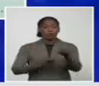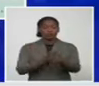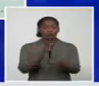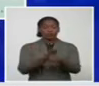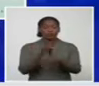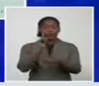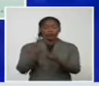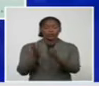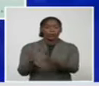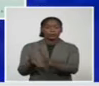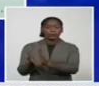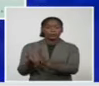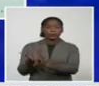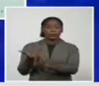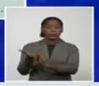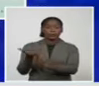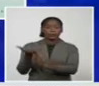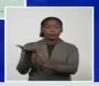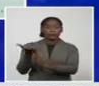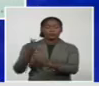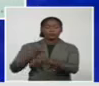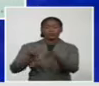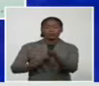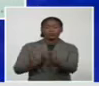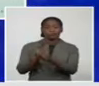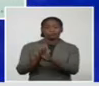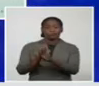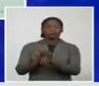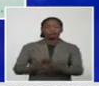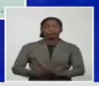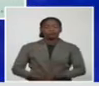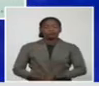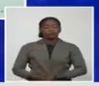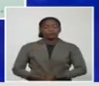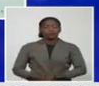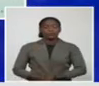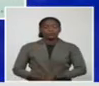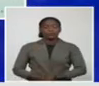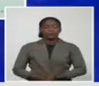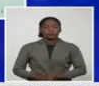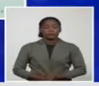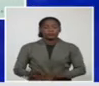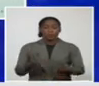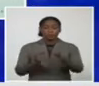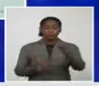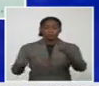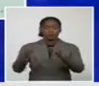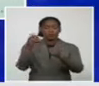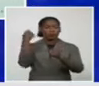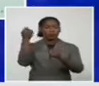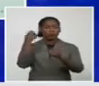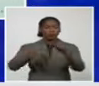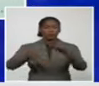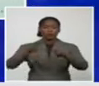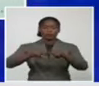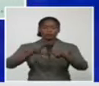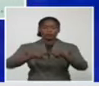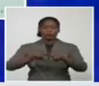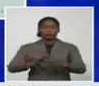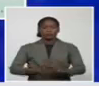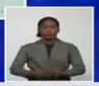muy elevada en la provincia de La Habana, que la sitúa